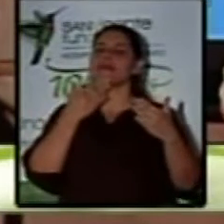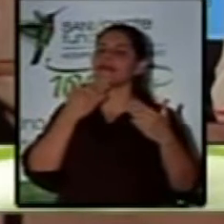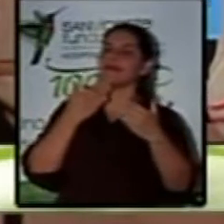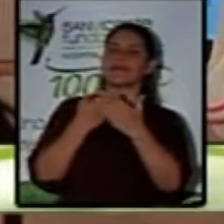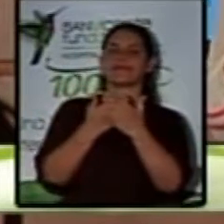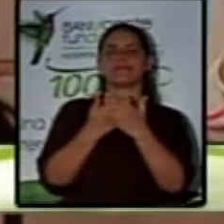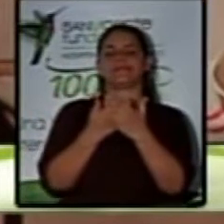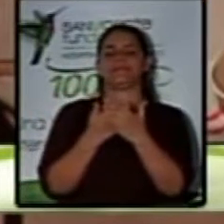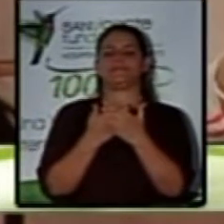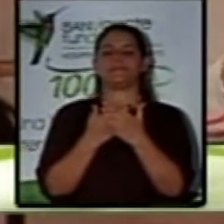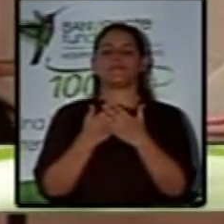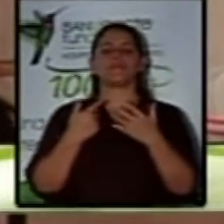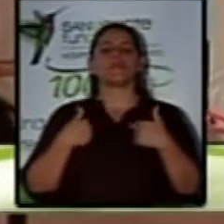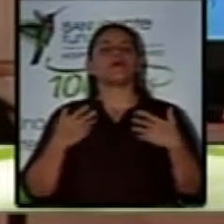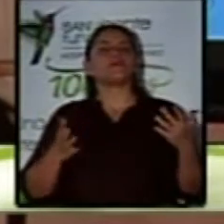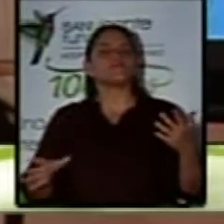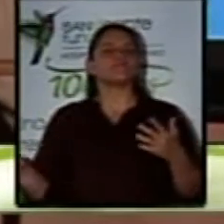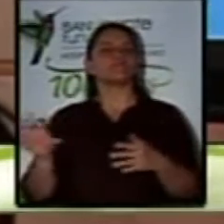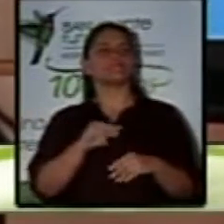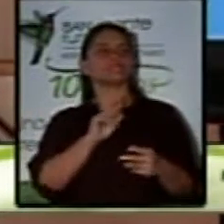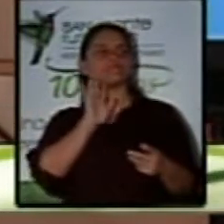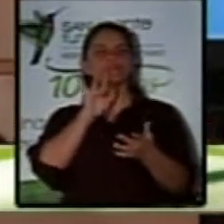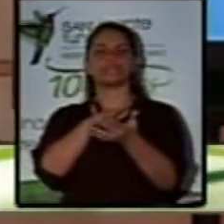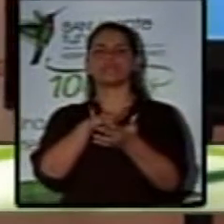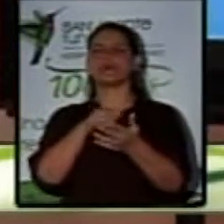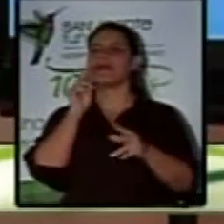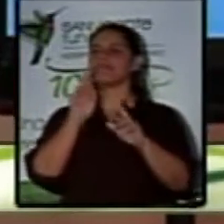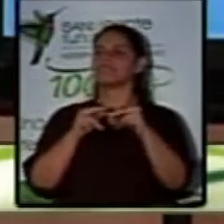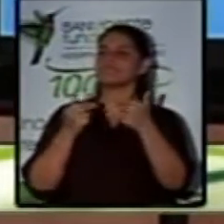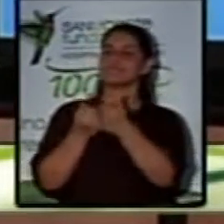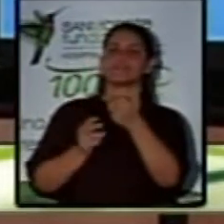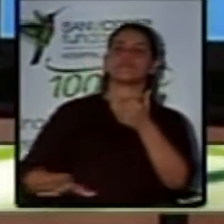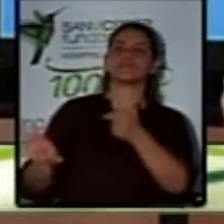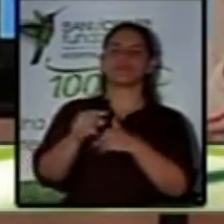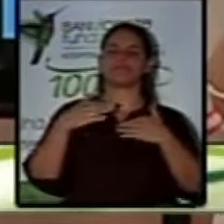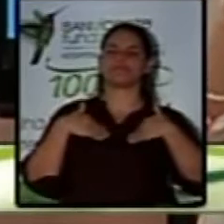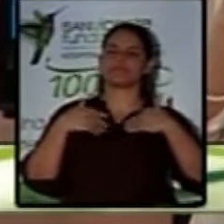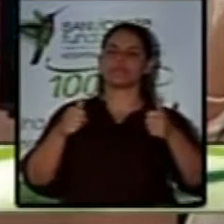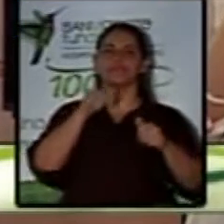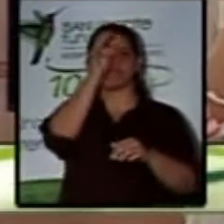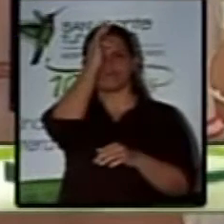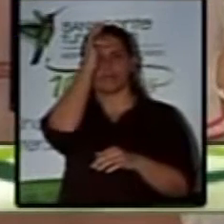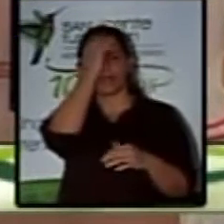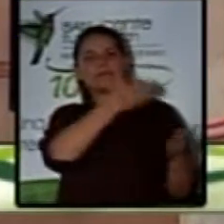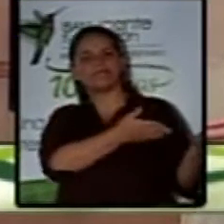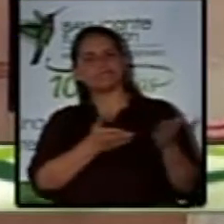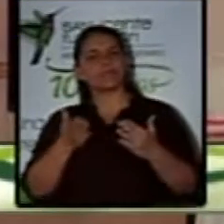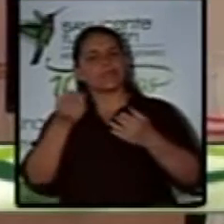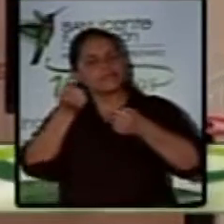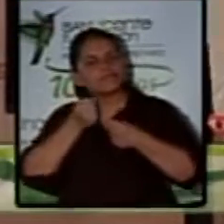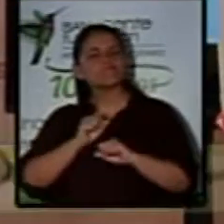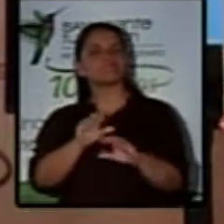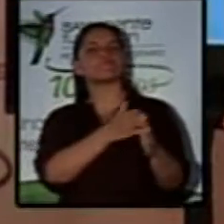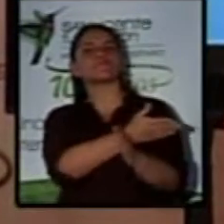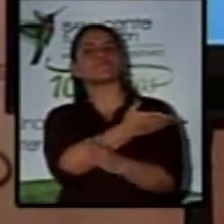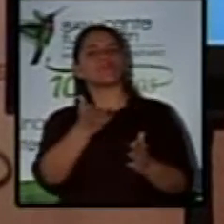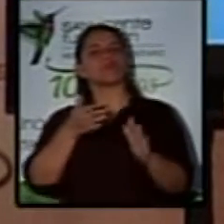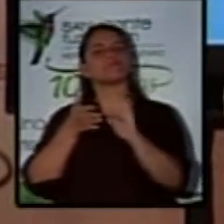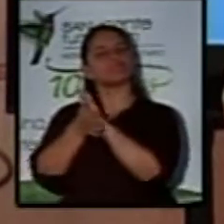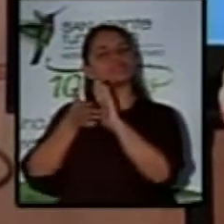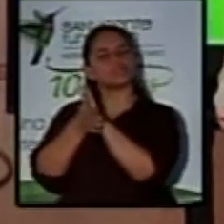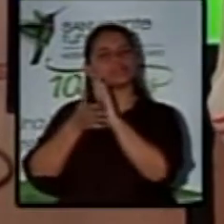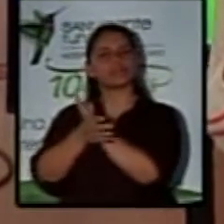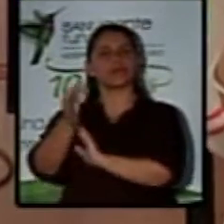les decía, aquí estar reunidos hoy porque los especialistas de nuestro hospital hacen un gran esfuerzo para brindarles a ustedes